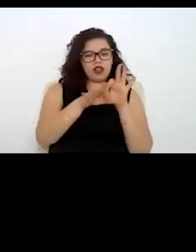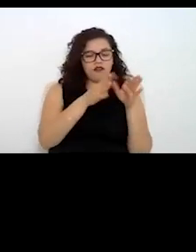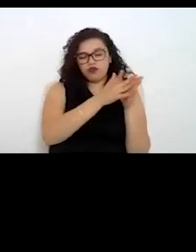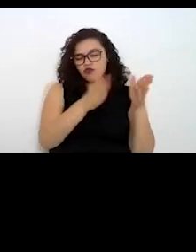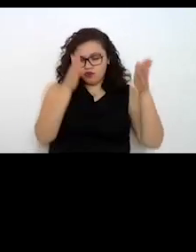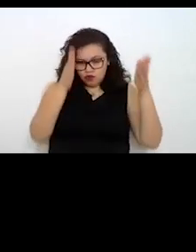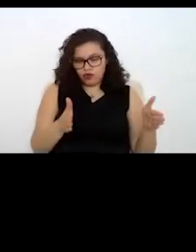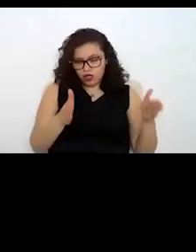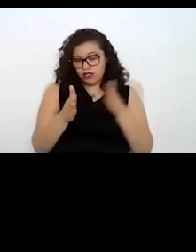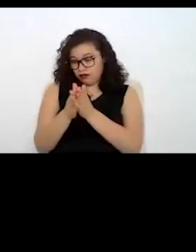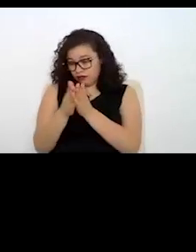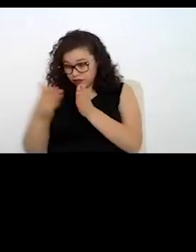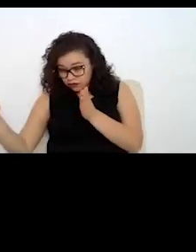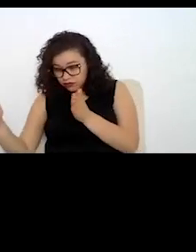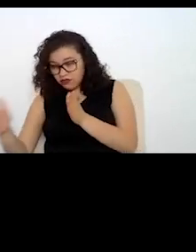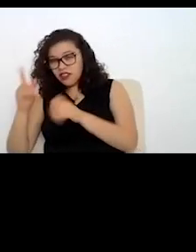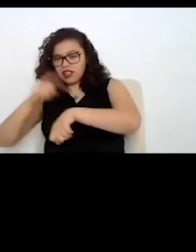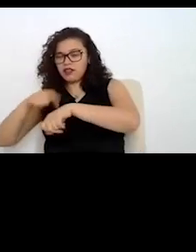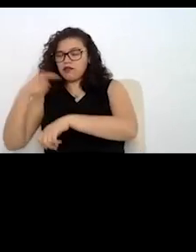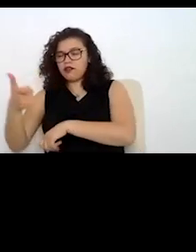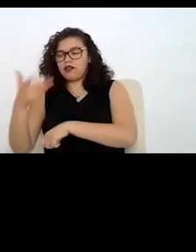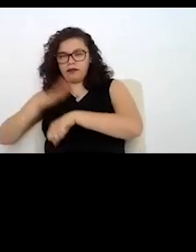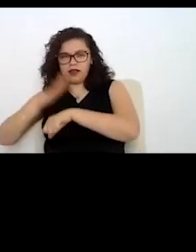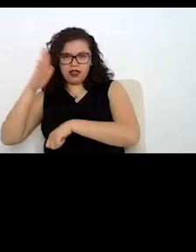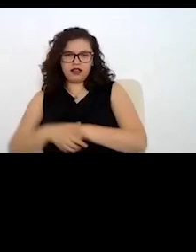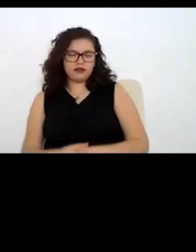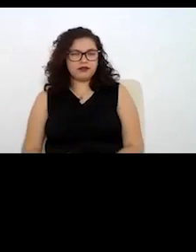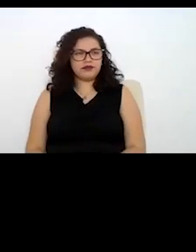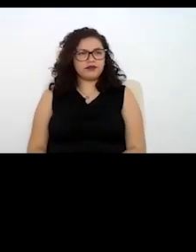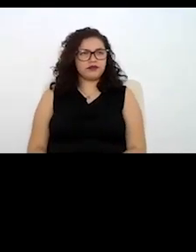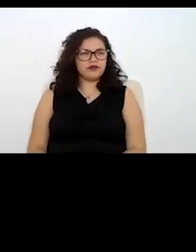de jornada, tendrá que computar como horario extra.